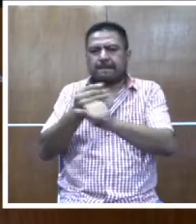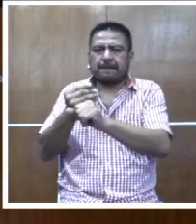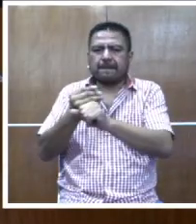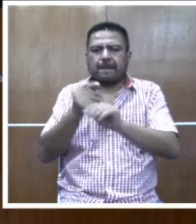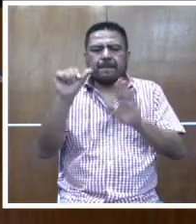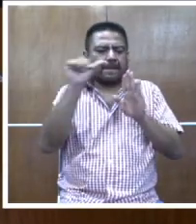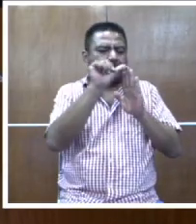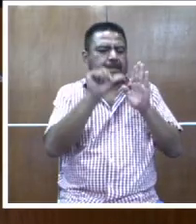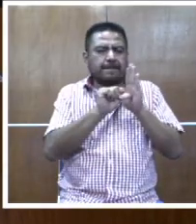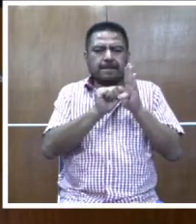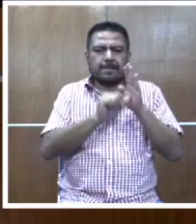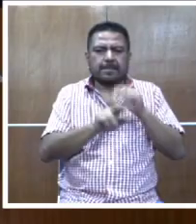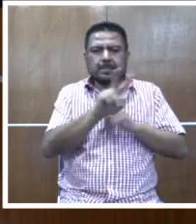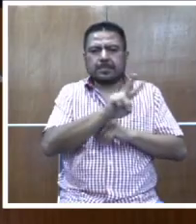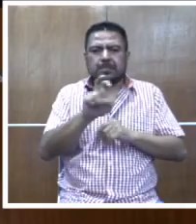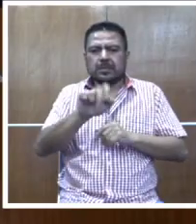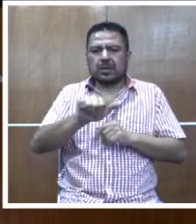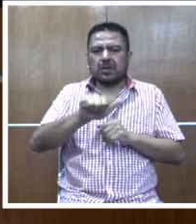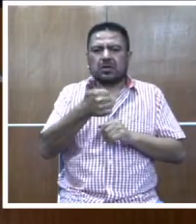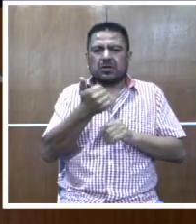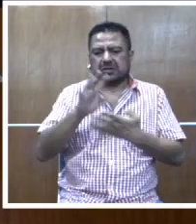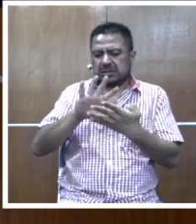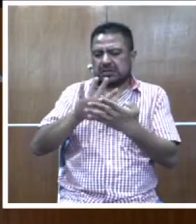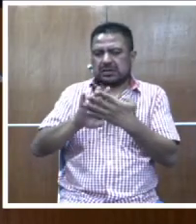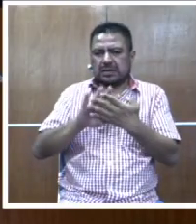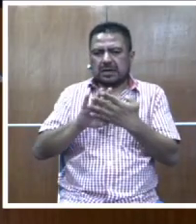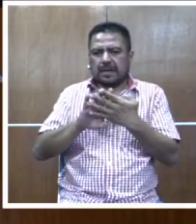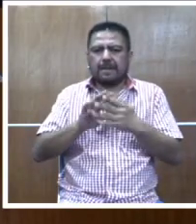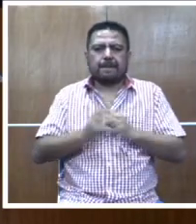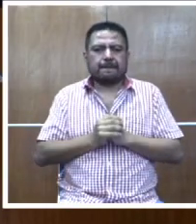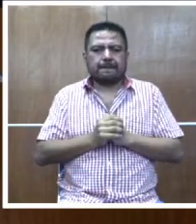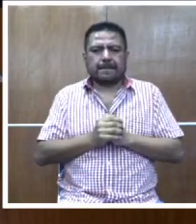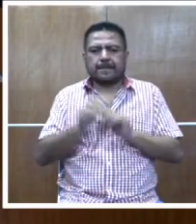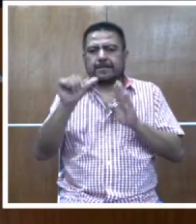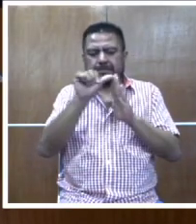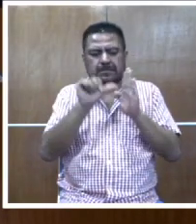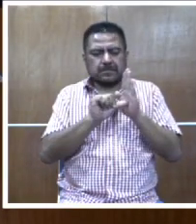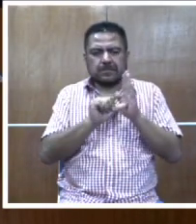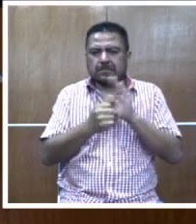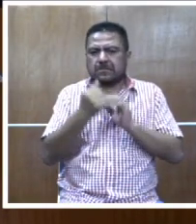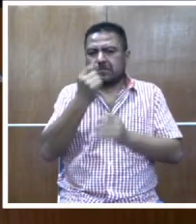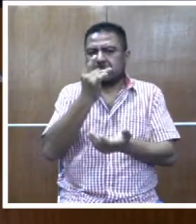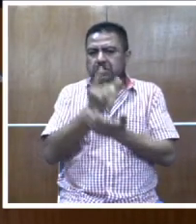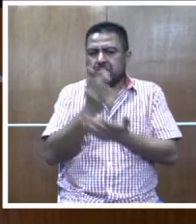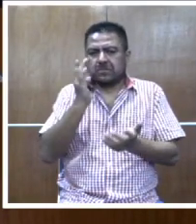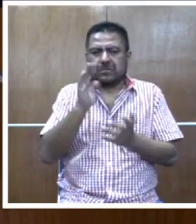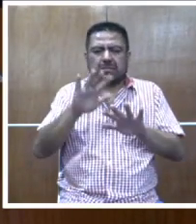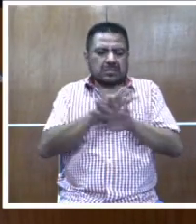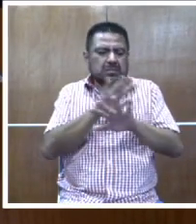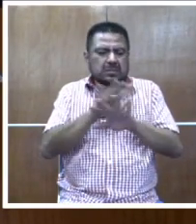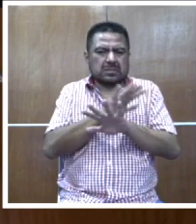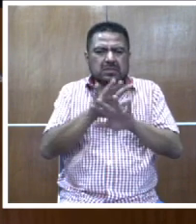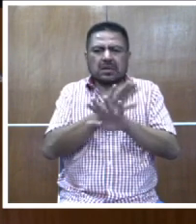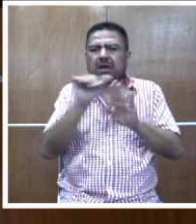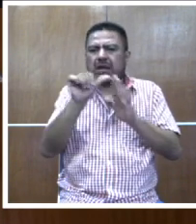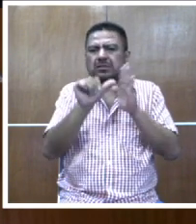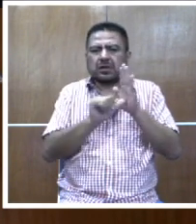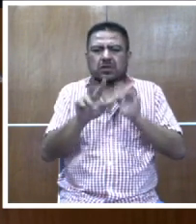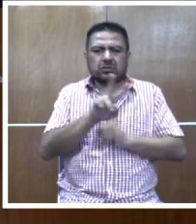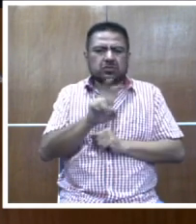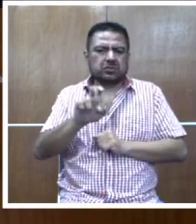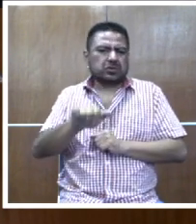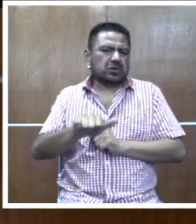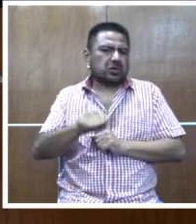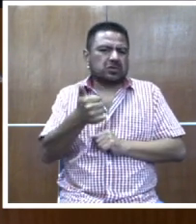el artículo 211 del Código Penal. Artículo 1. Se reforma el artículo